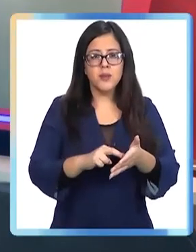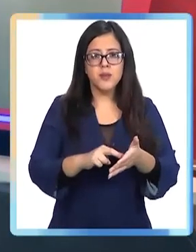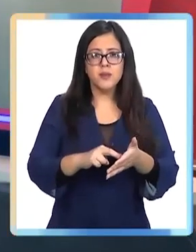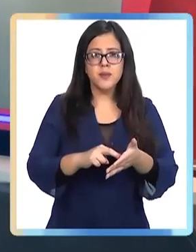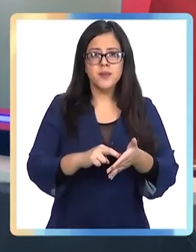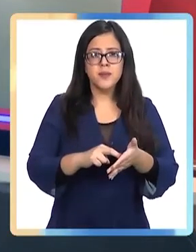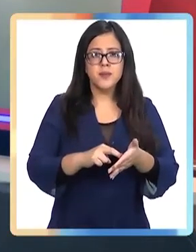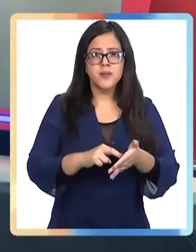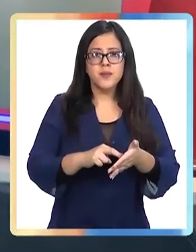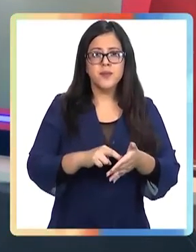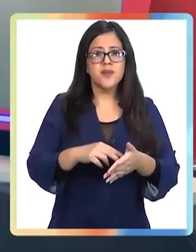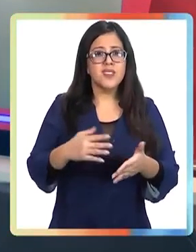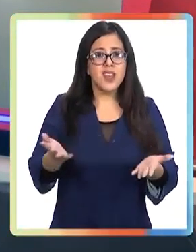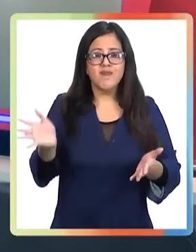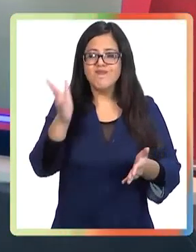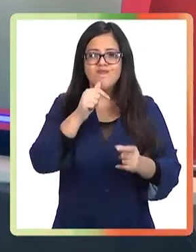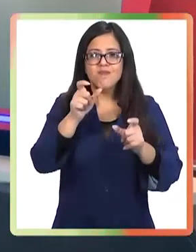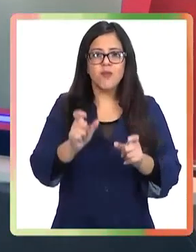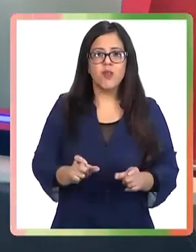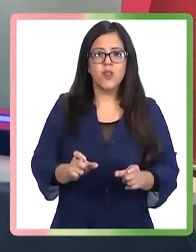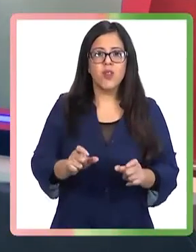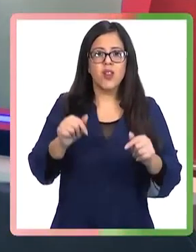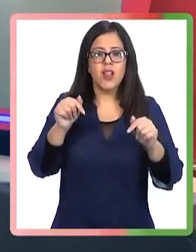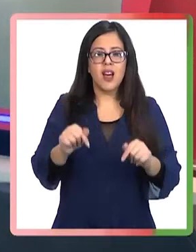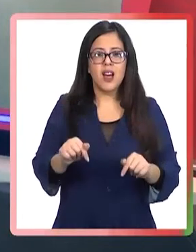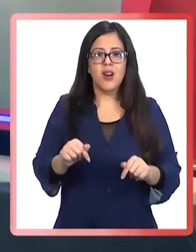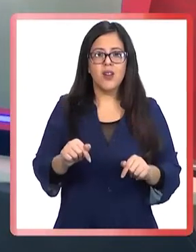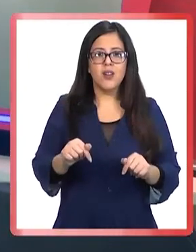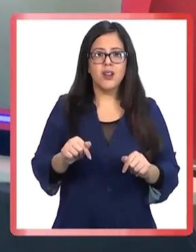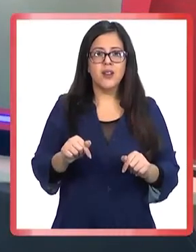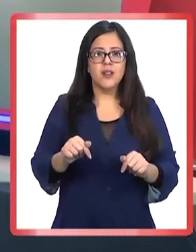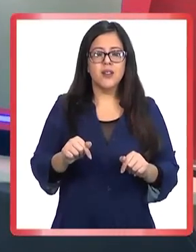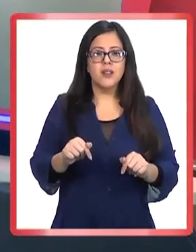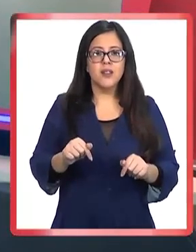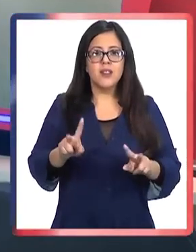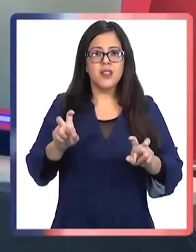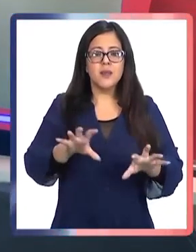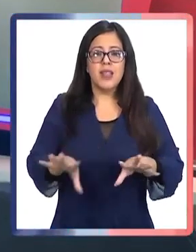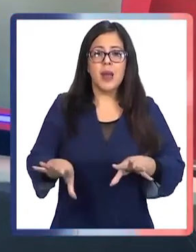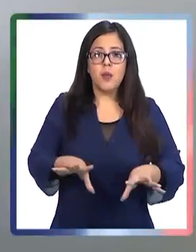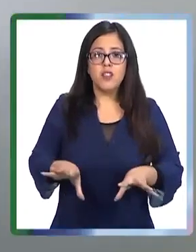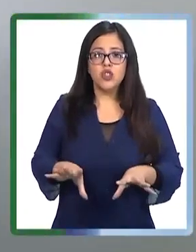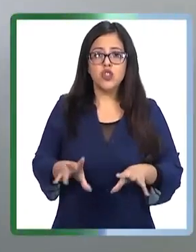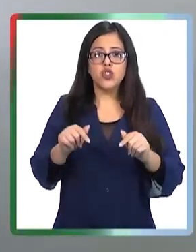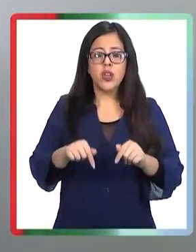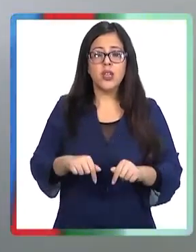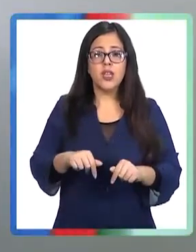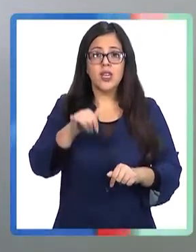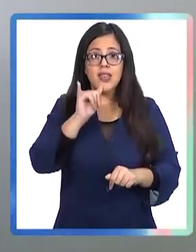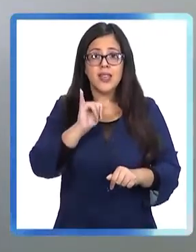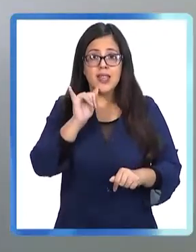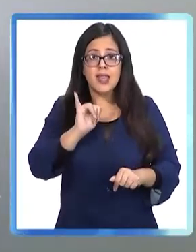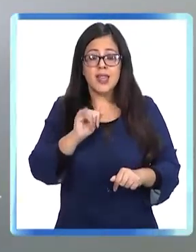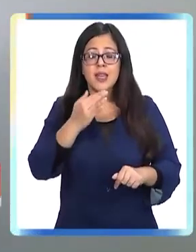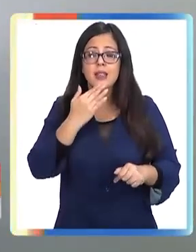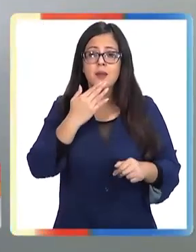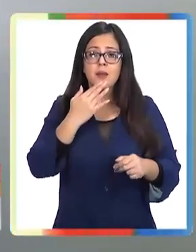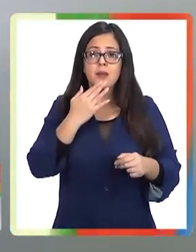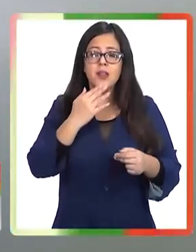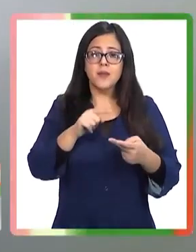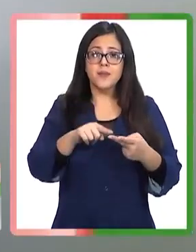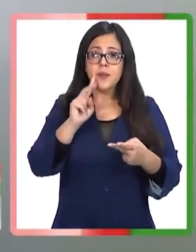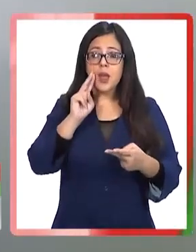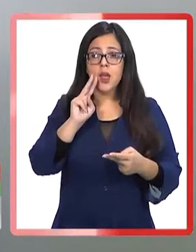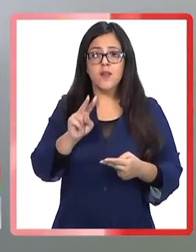que se está saliendo de control. Hoy día hemos visto movilizaciones ya aquí en la ciudad de Iquique, como